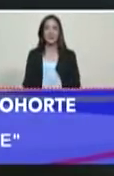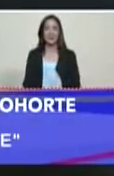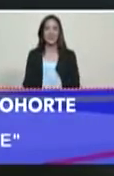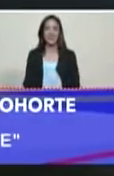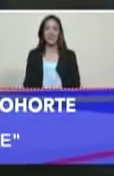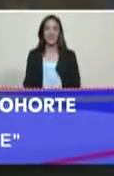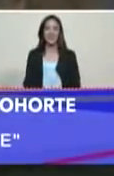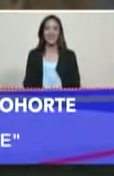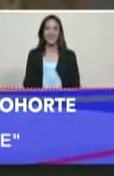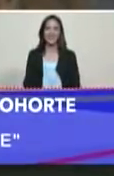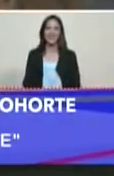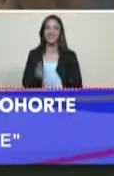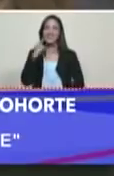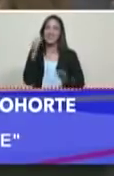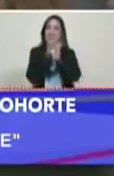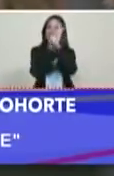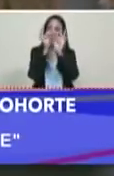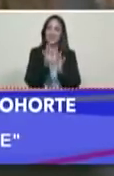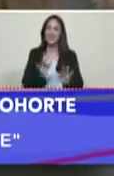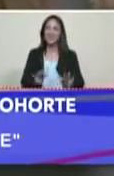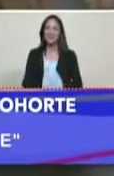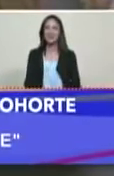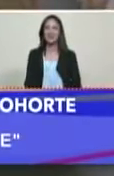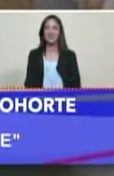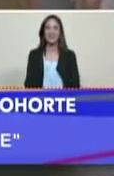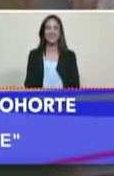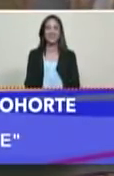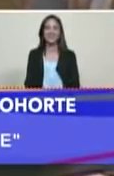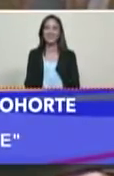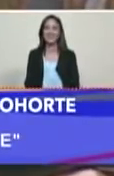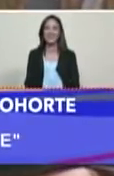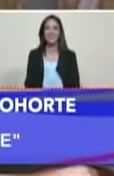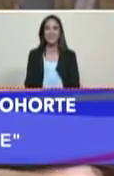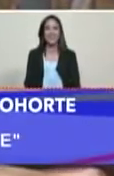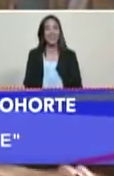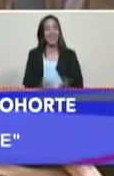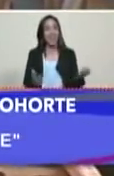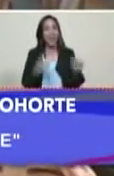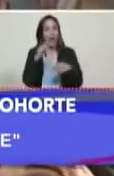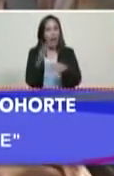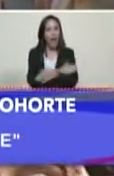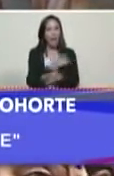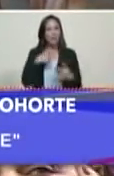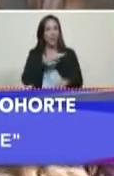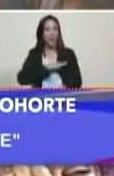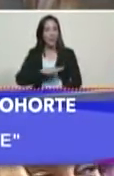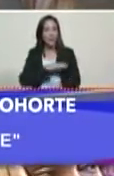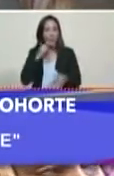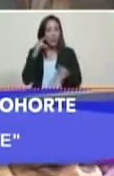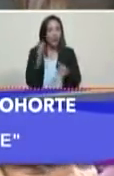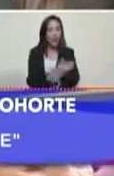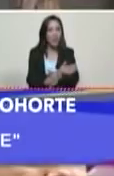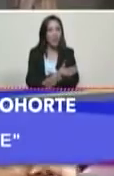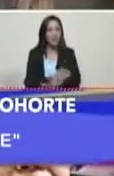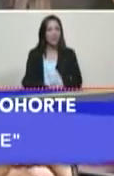Si los otros métodos que se utilizaban antes de la misión Robinson, se llegó